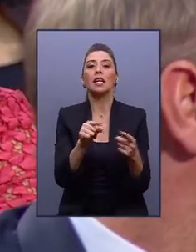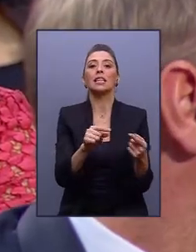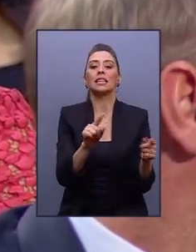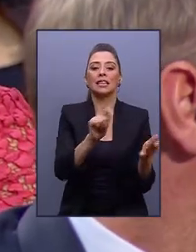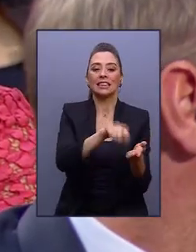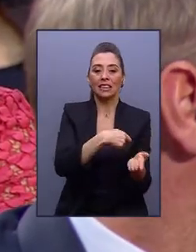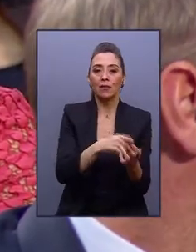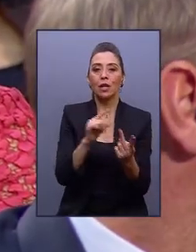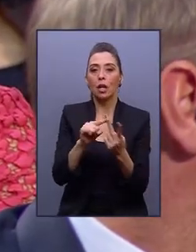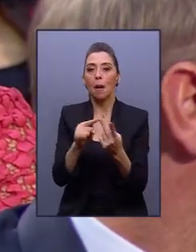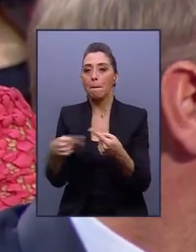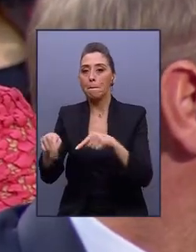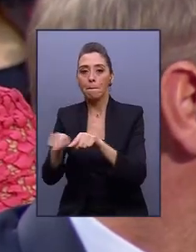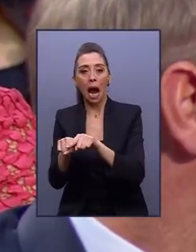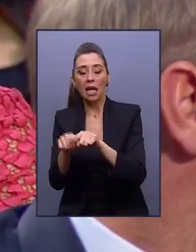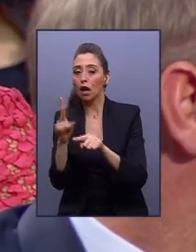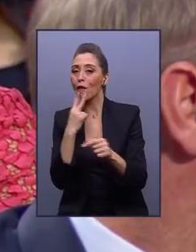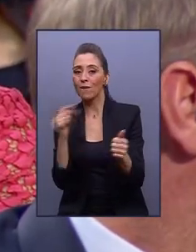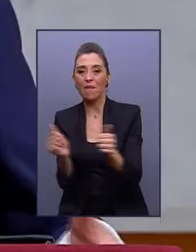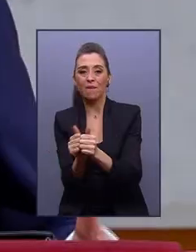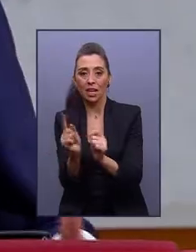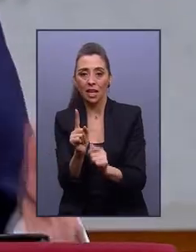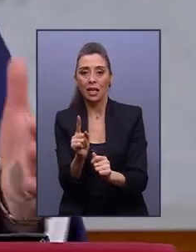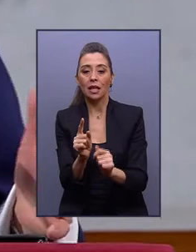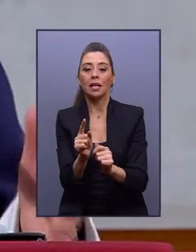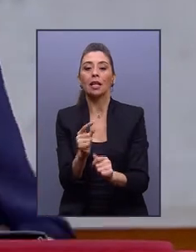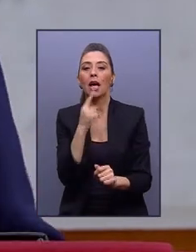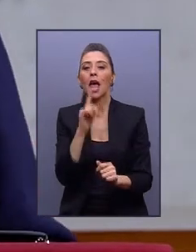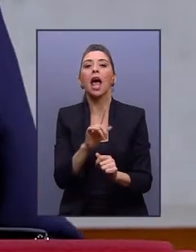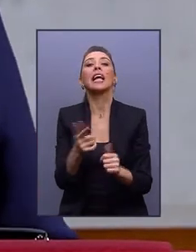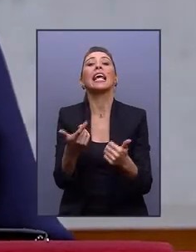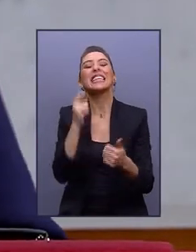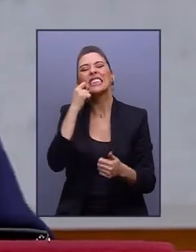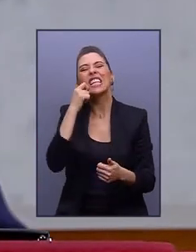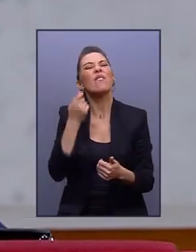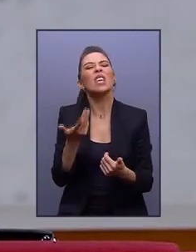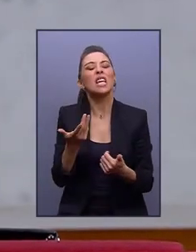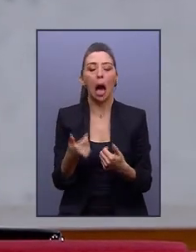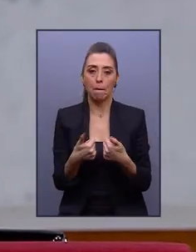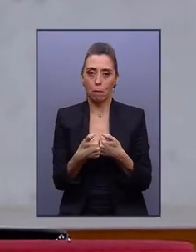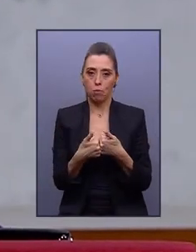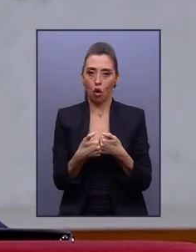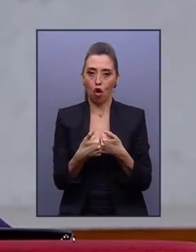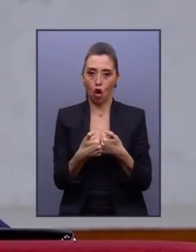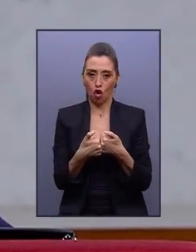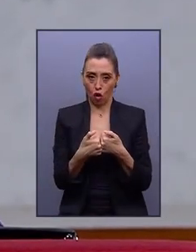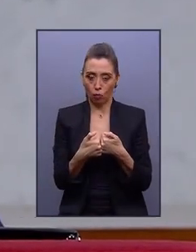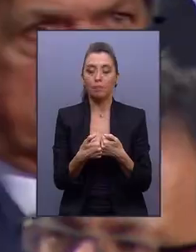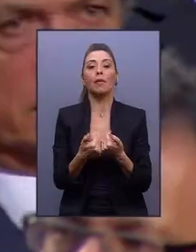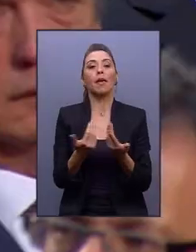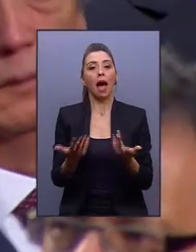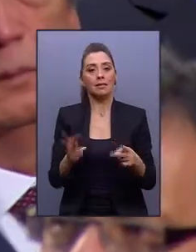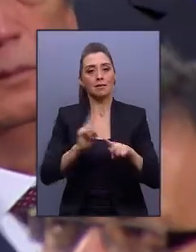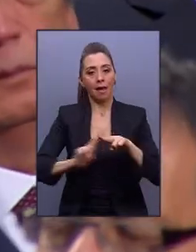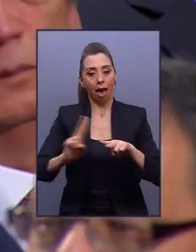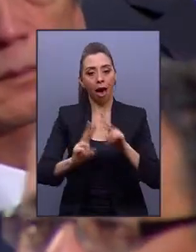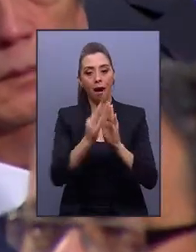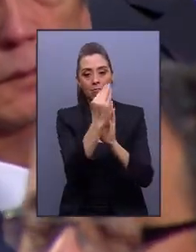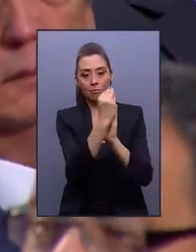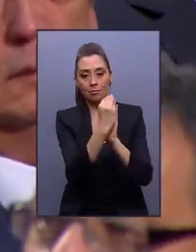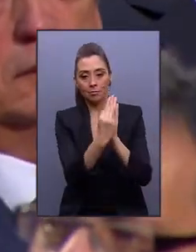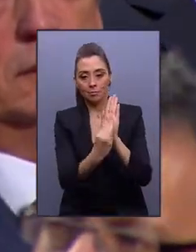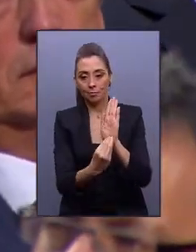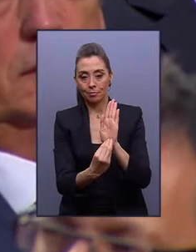del caso de las parejas que no convivan, es decir, en chileno, pololos. Así vamos construyendo.